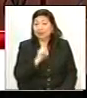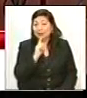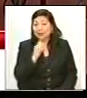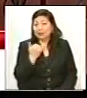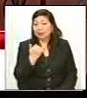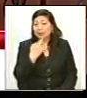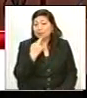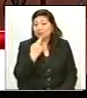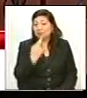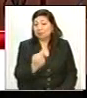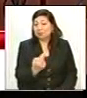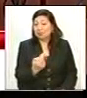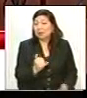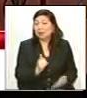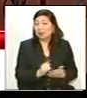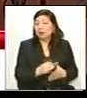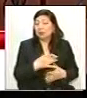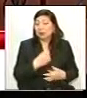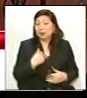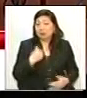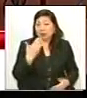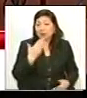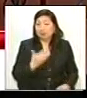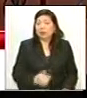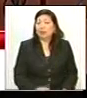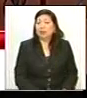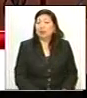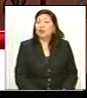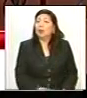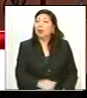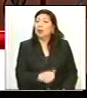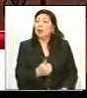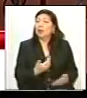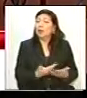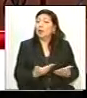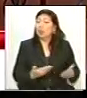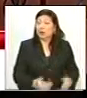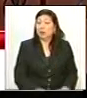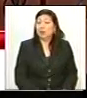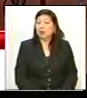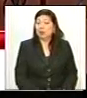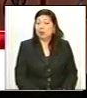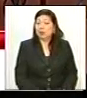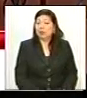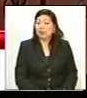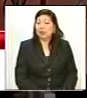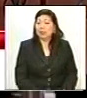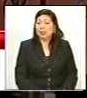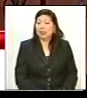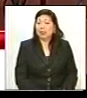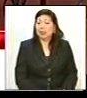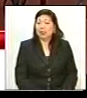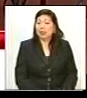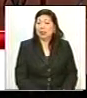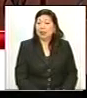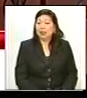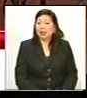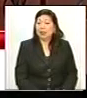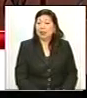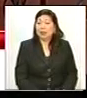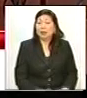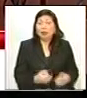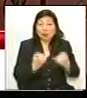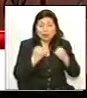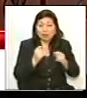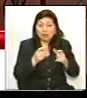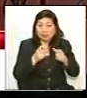eso es una respuesta que nos gustaría saber, ¿no? Y la otra cosa, señor Contralor, es de los informes